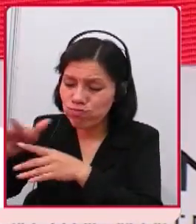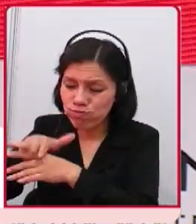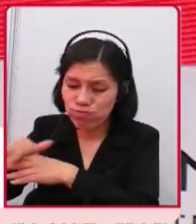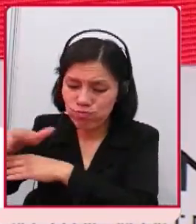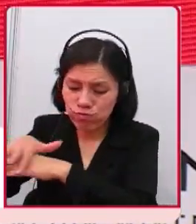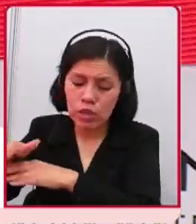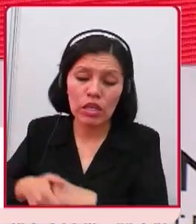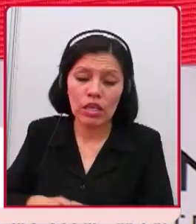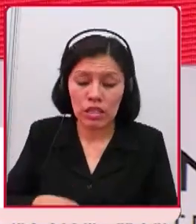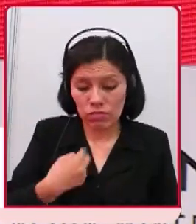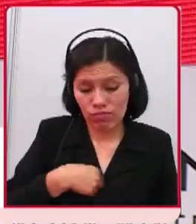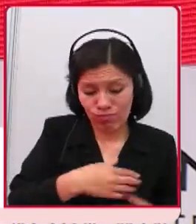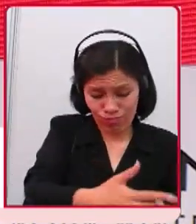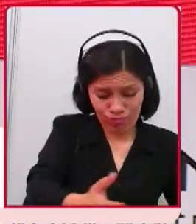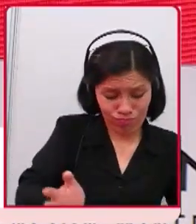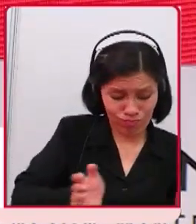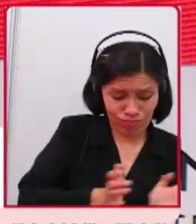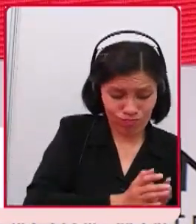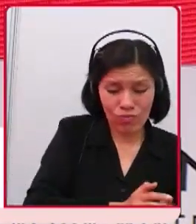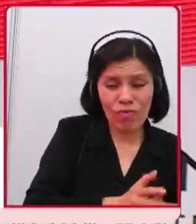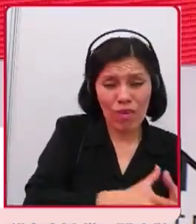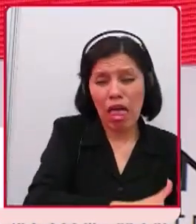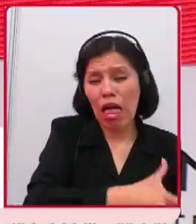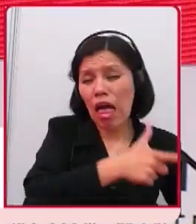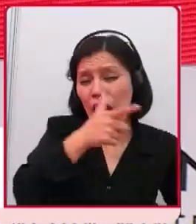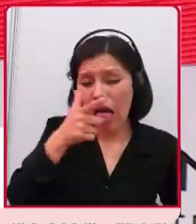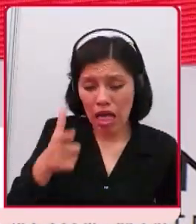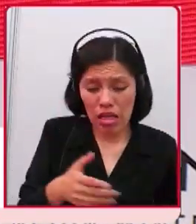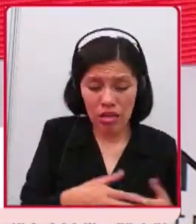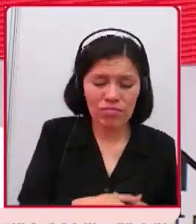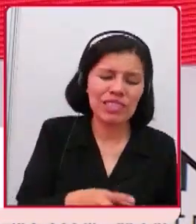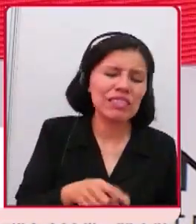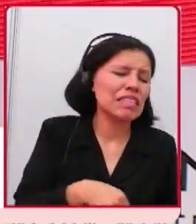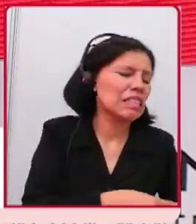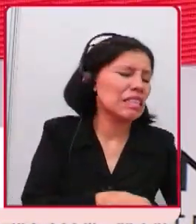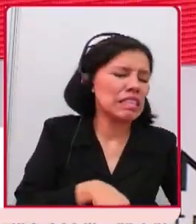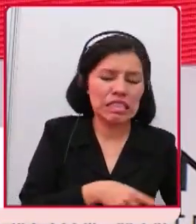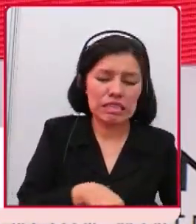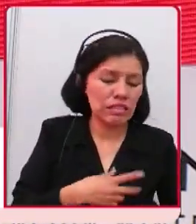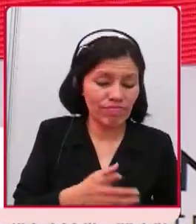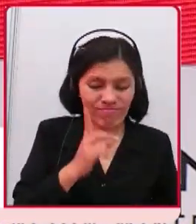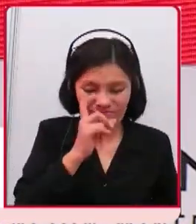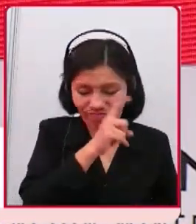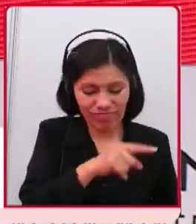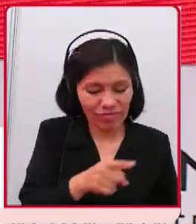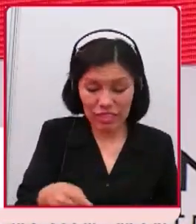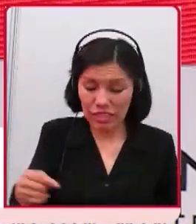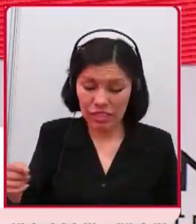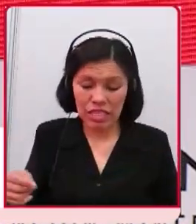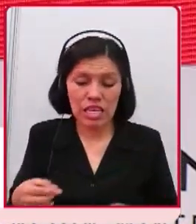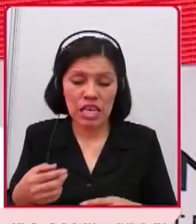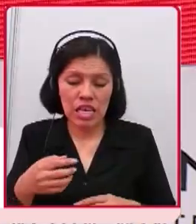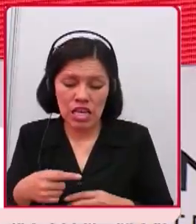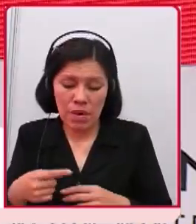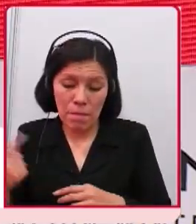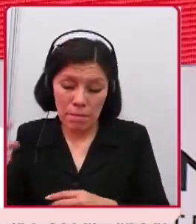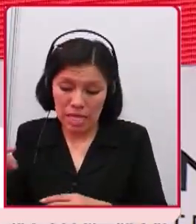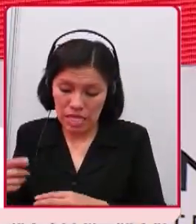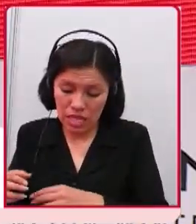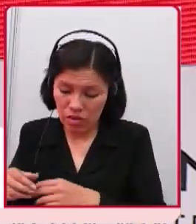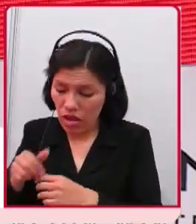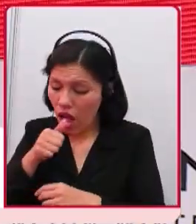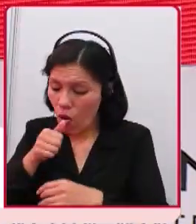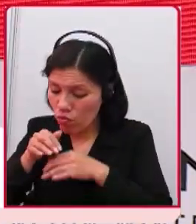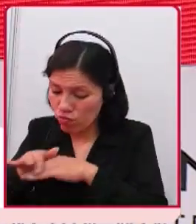son considerablemente grandes, toma mucho tiempo para que veamos el efecto desde la flotación hasta un evento